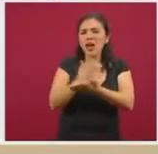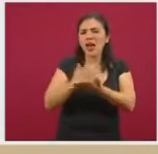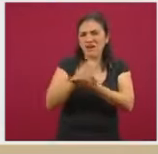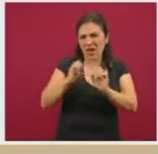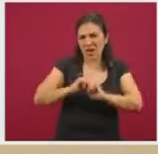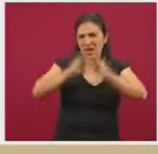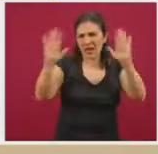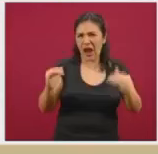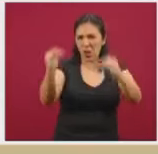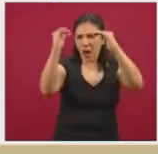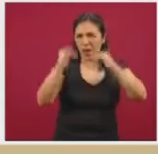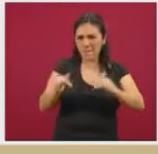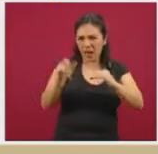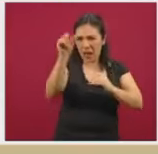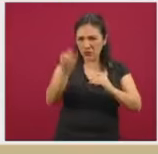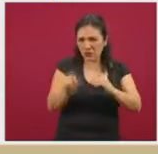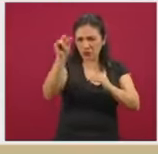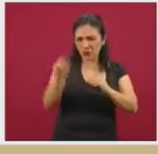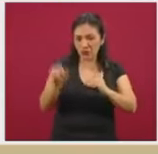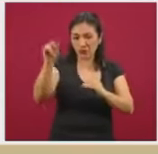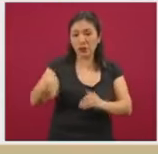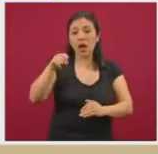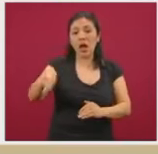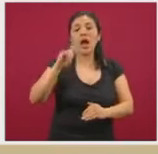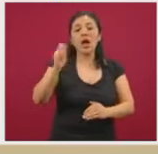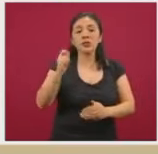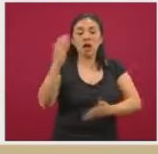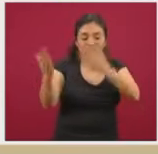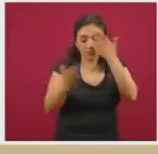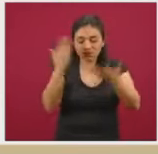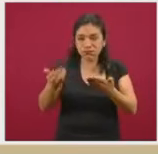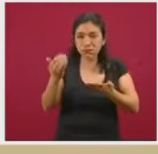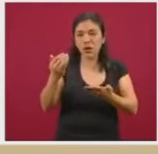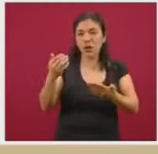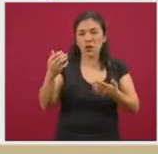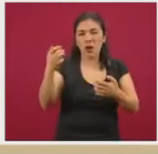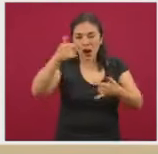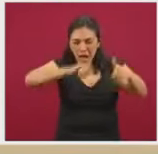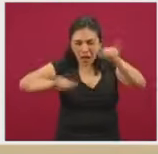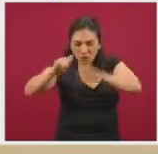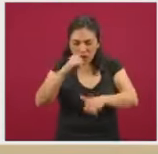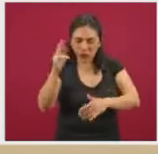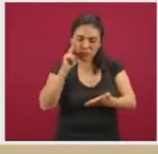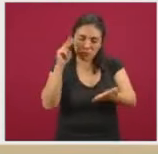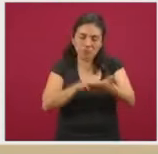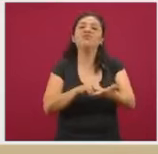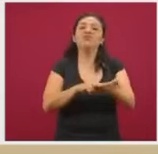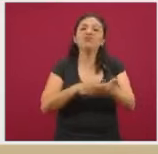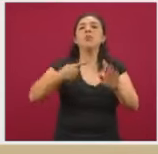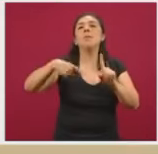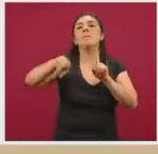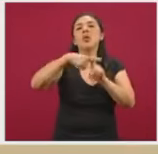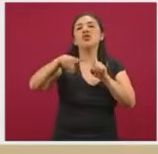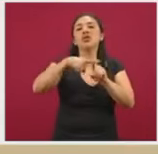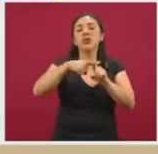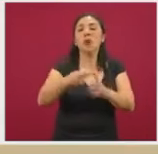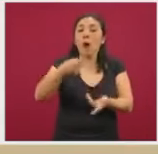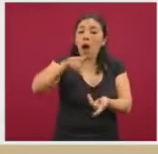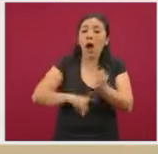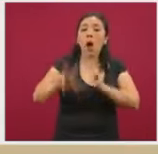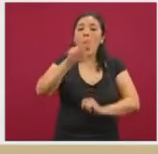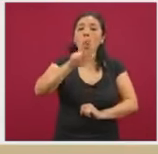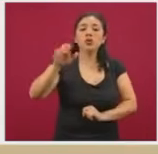café, que están en la parte inferior, los casos ya que hasta el momento se han confirmado de manera acumulada en todo el país, que son